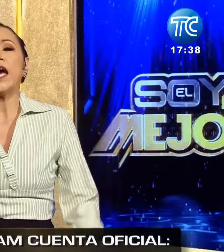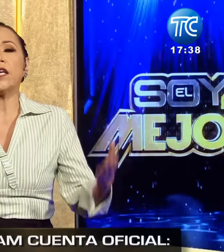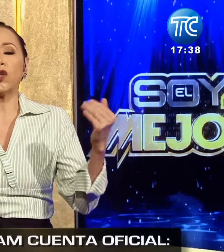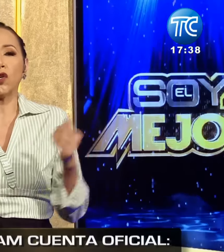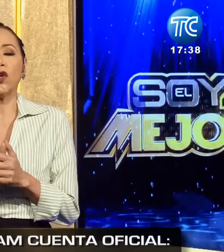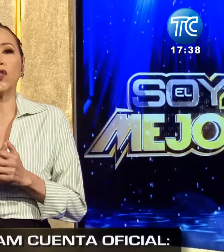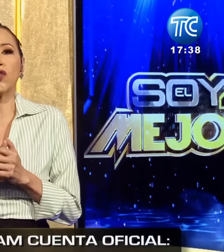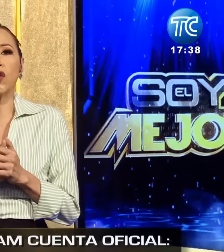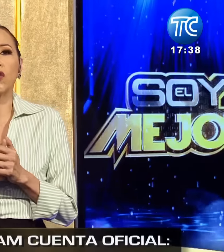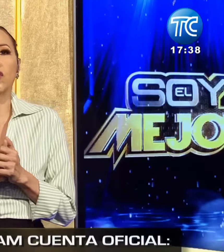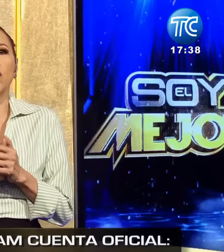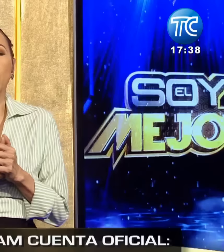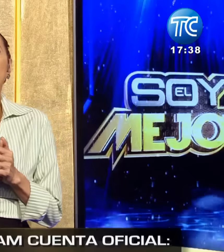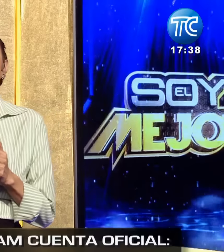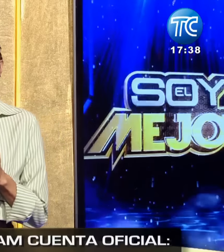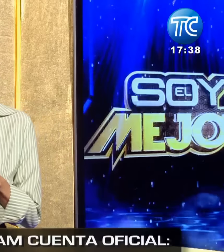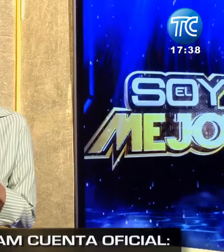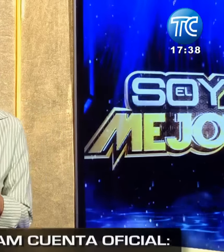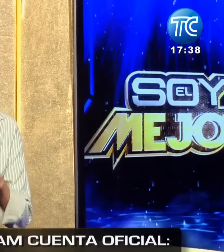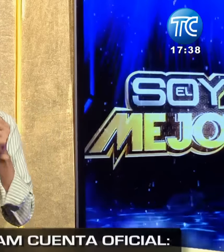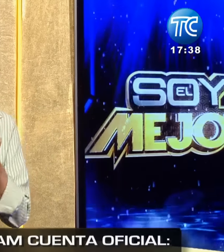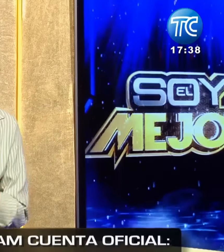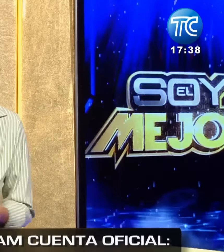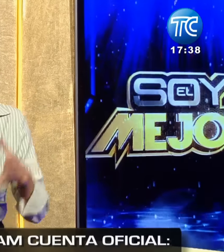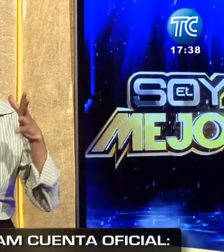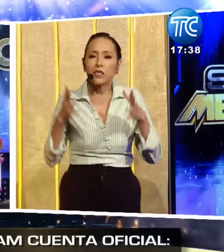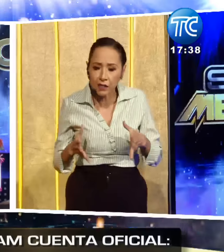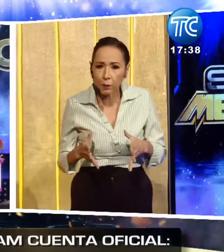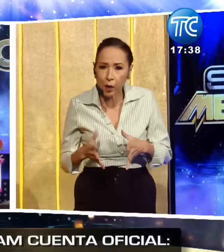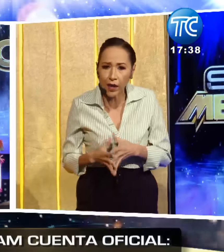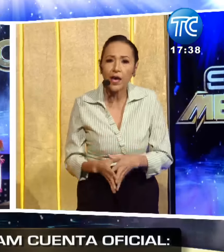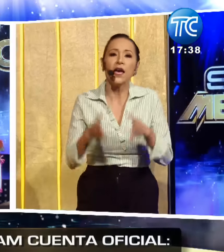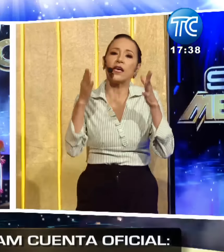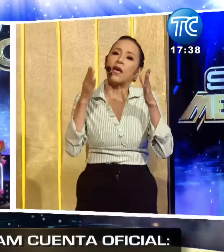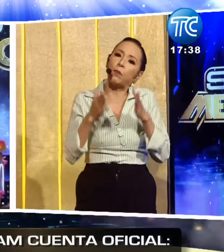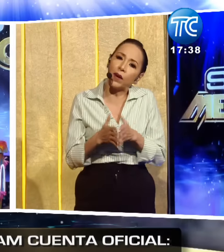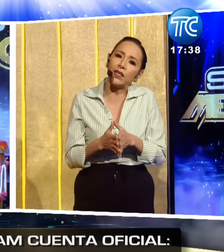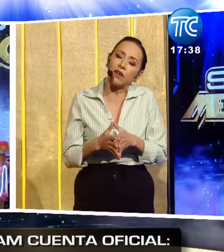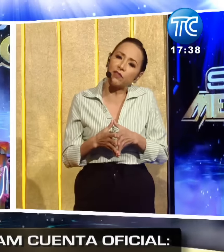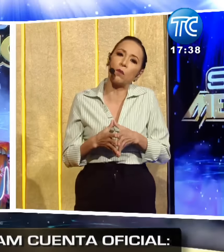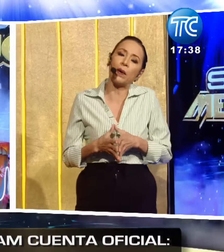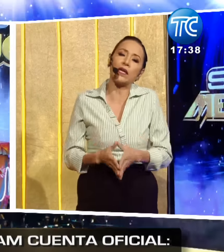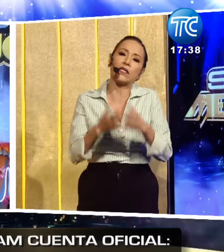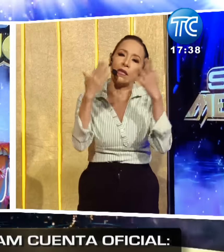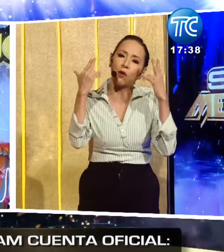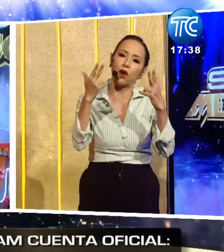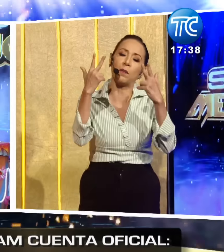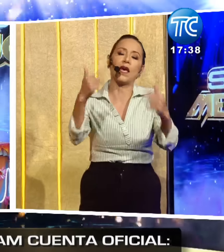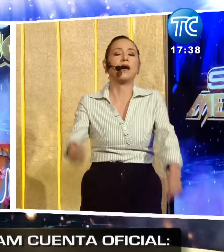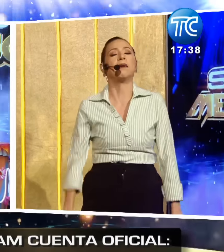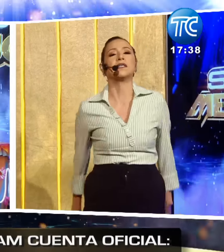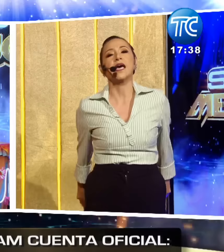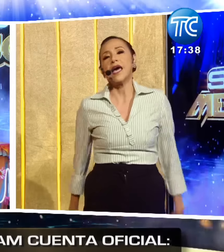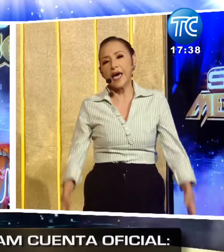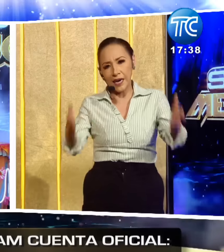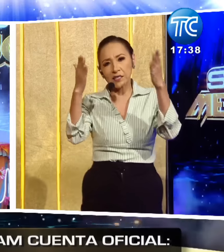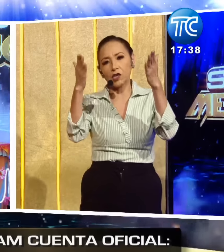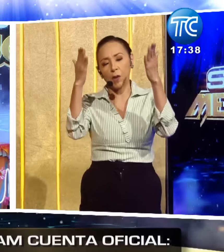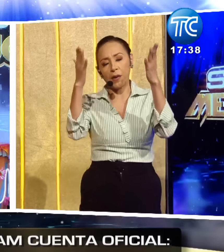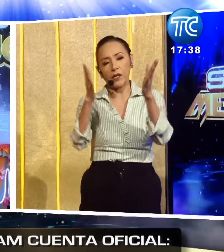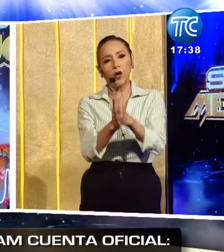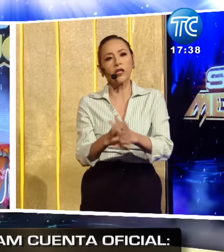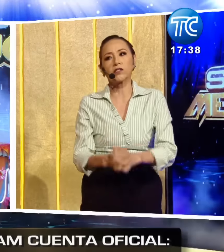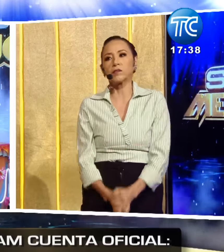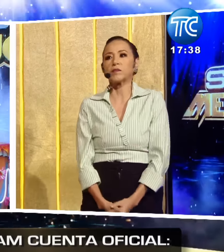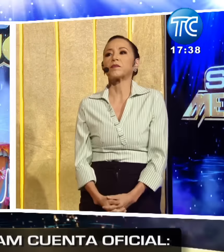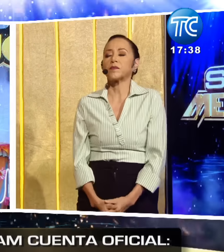que esto nos da a decir nuevamente, sí se puede, y después de Jefferson Pérez tenemos dos medallas más. Oye, quiero